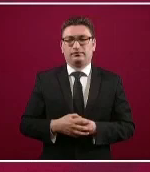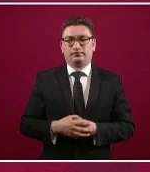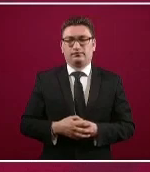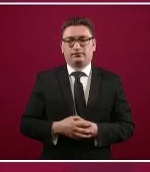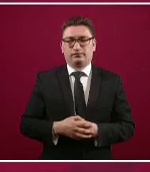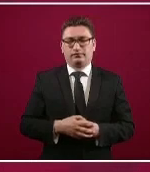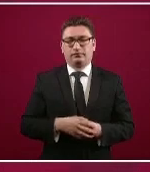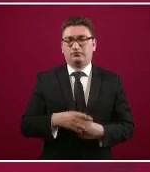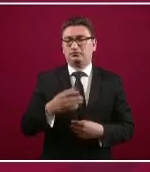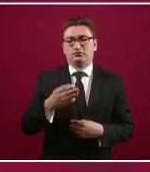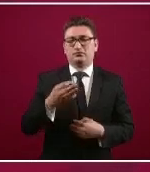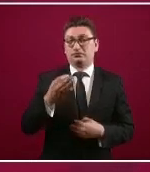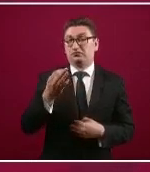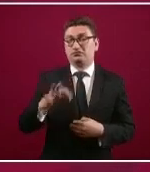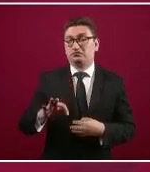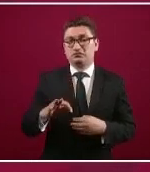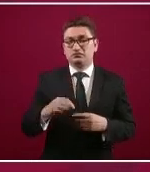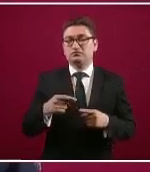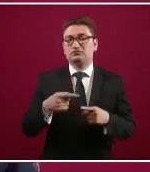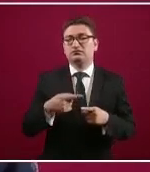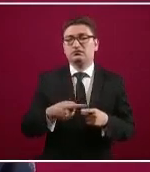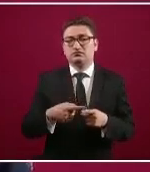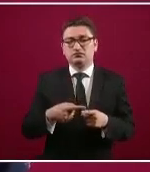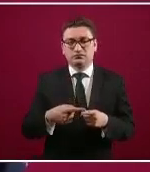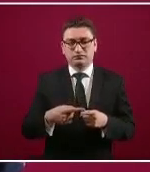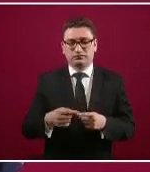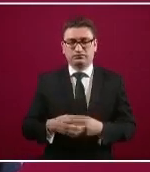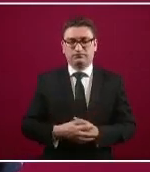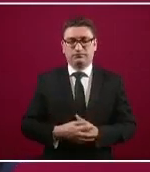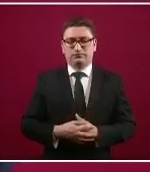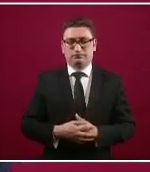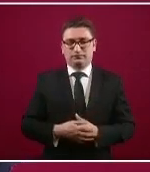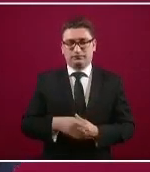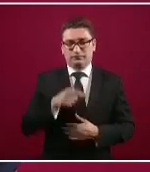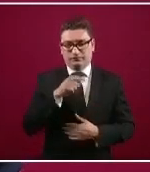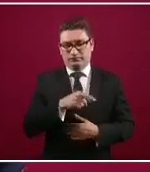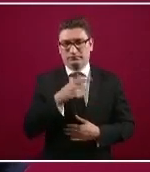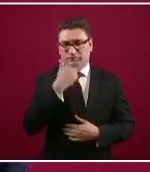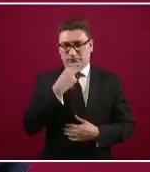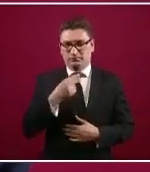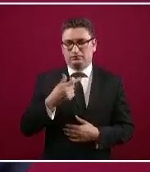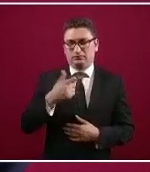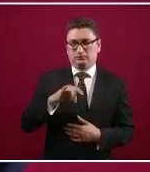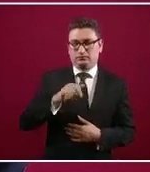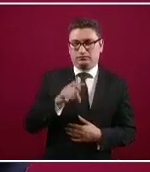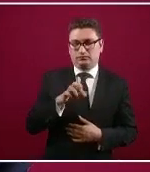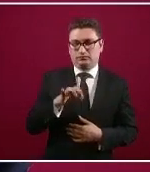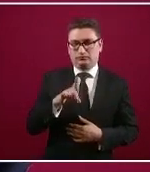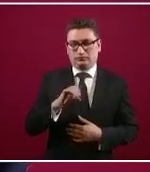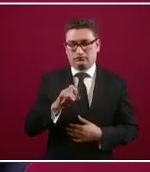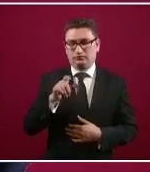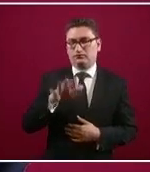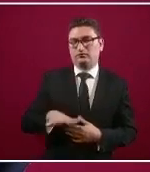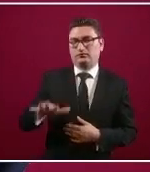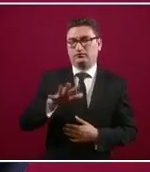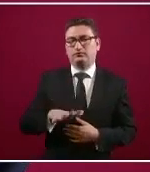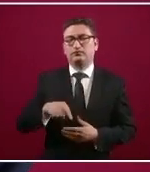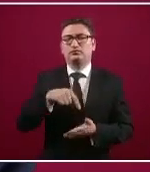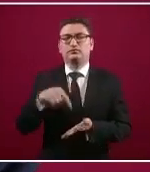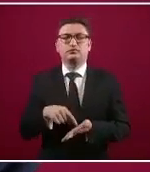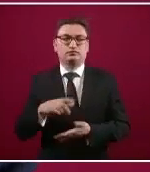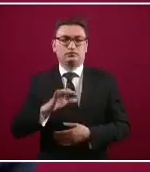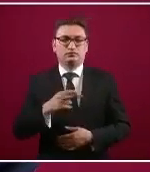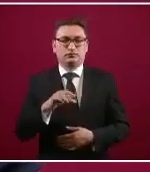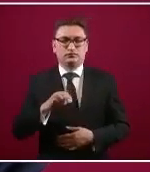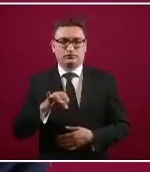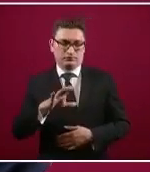de esa traición fue Guajardo en Chinameca. Esa